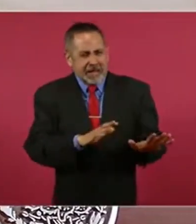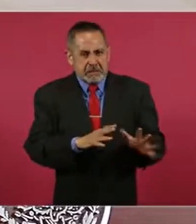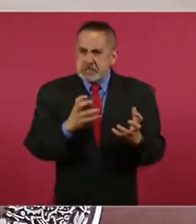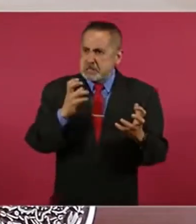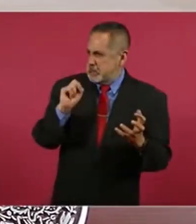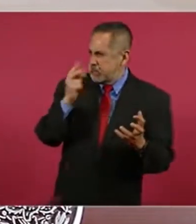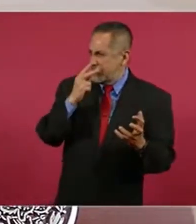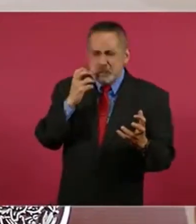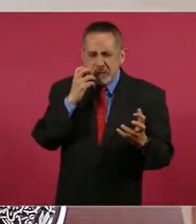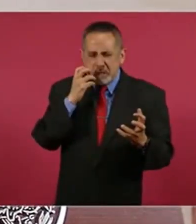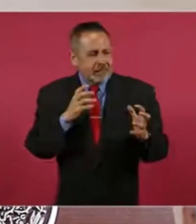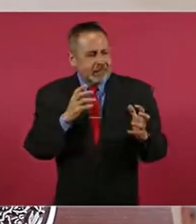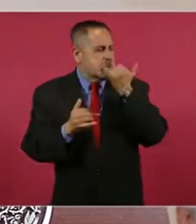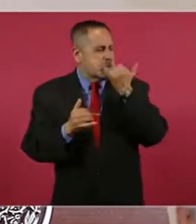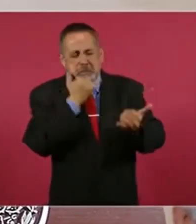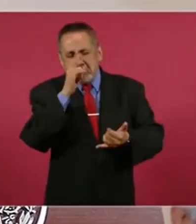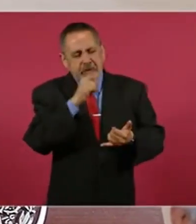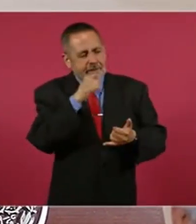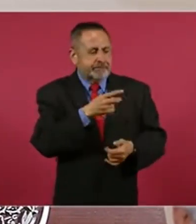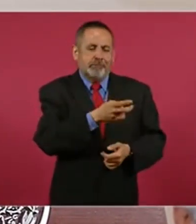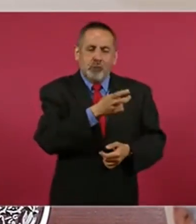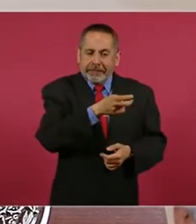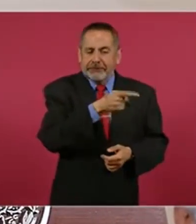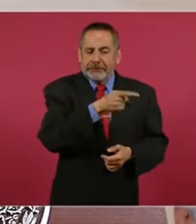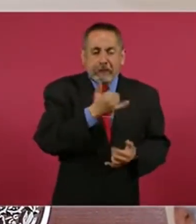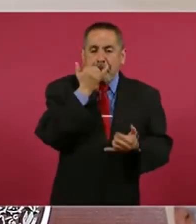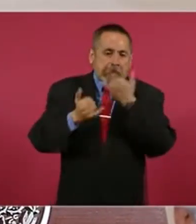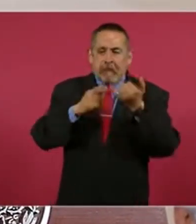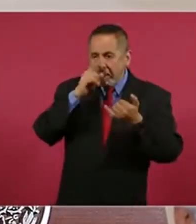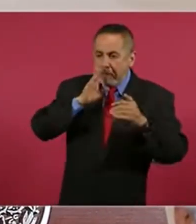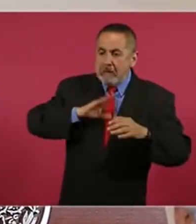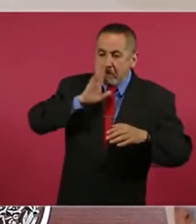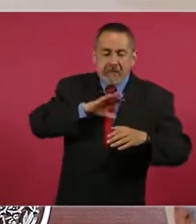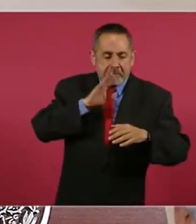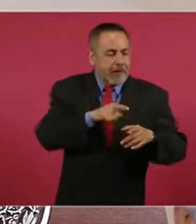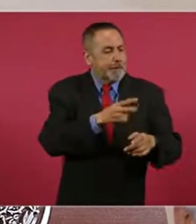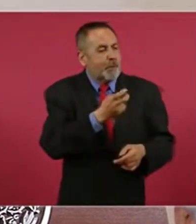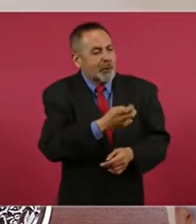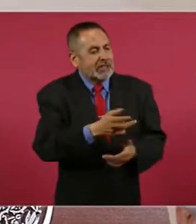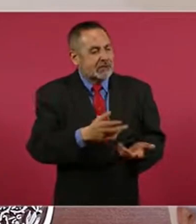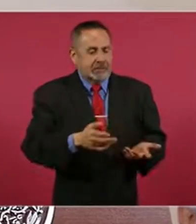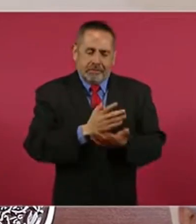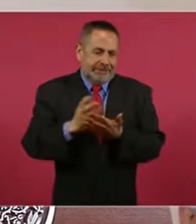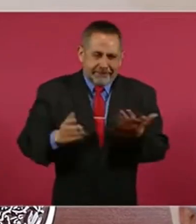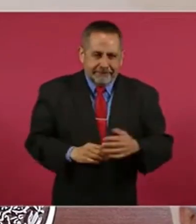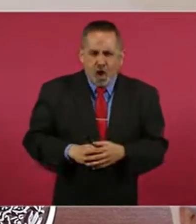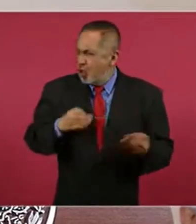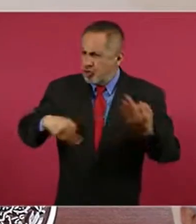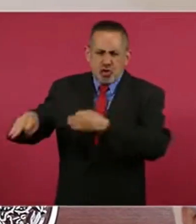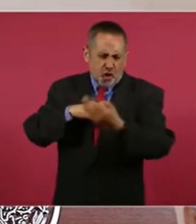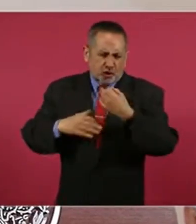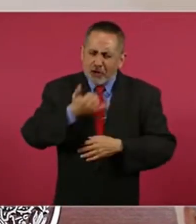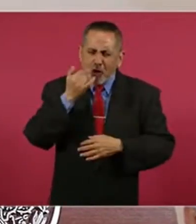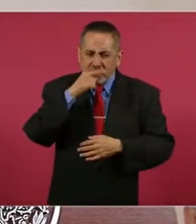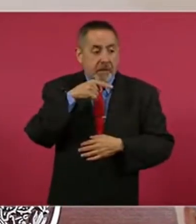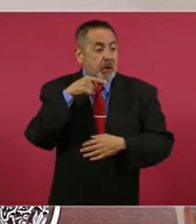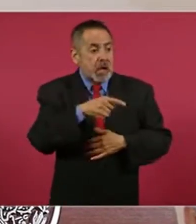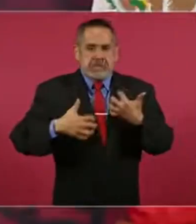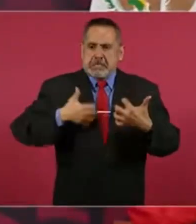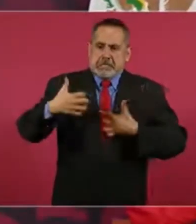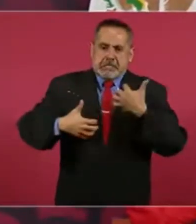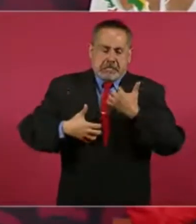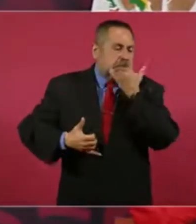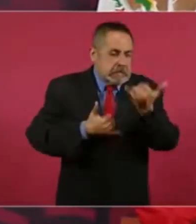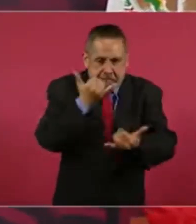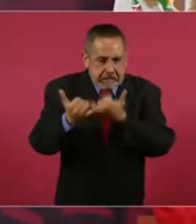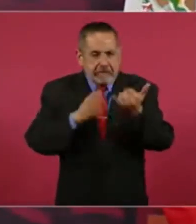irritado, comete unos errores, comete uno más errores de la cuenta. Todos cometemos errores, pero